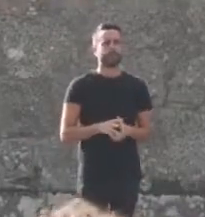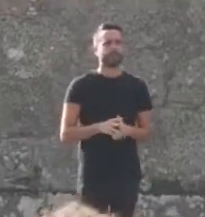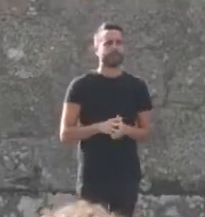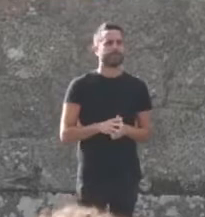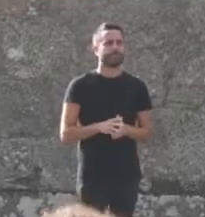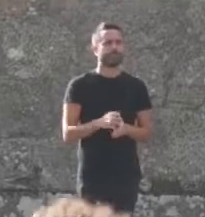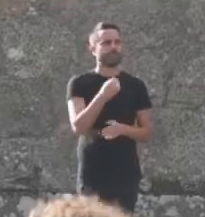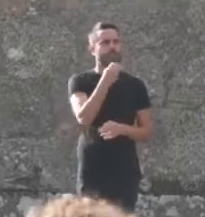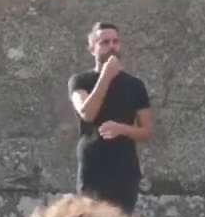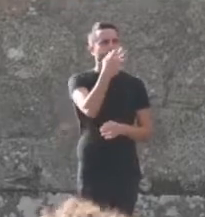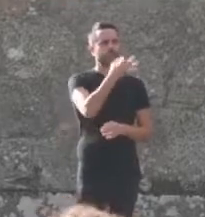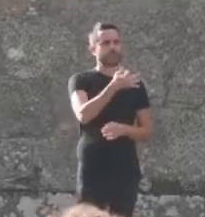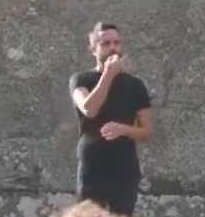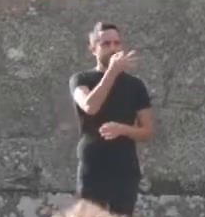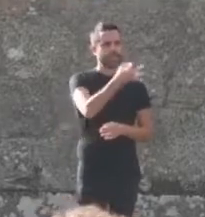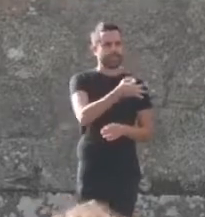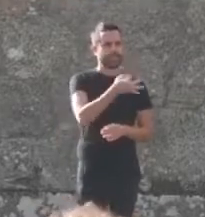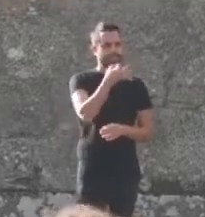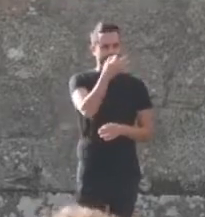Moi boa tarde.